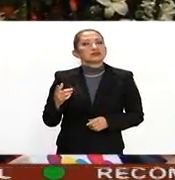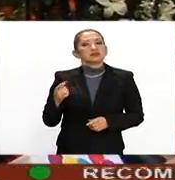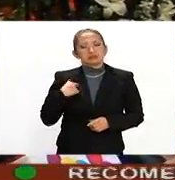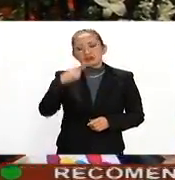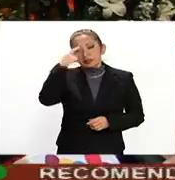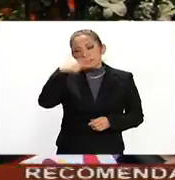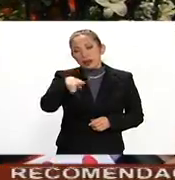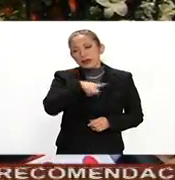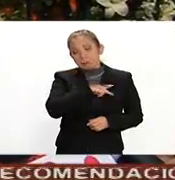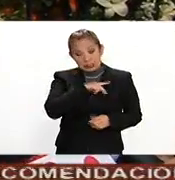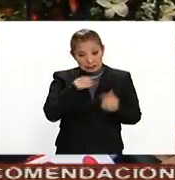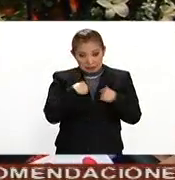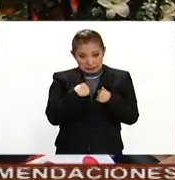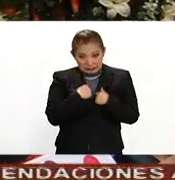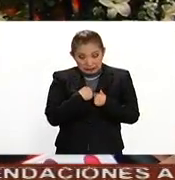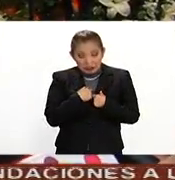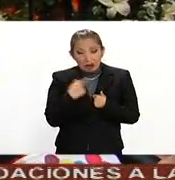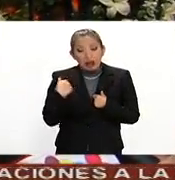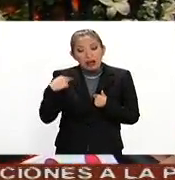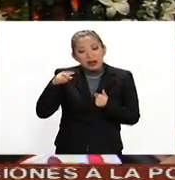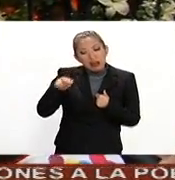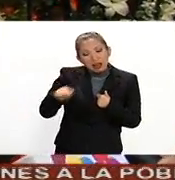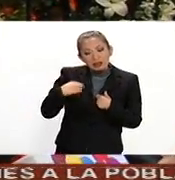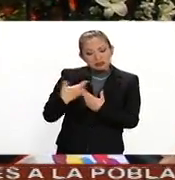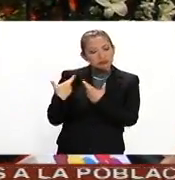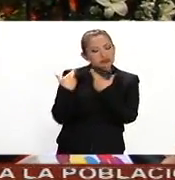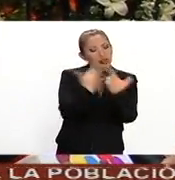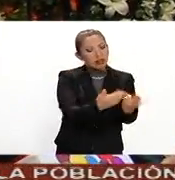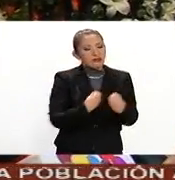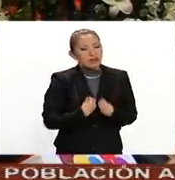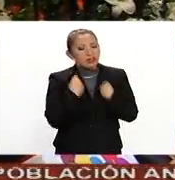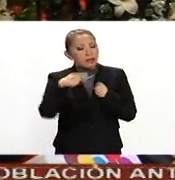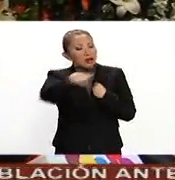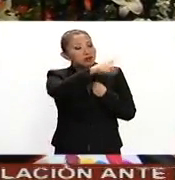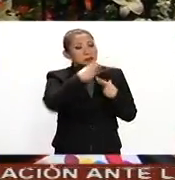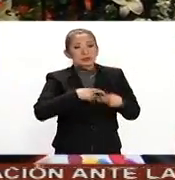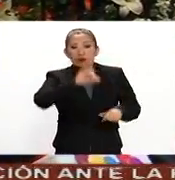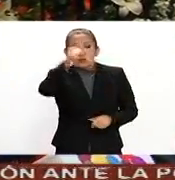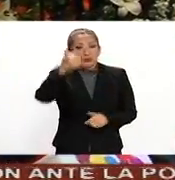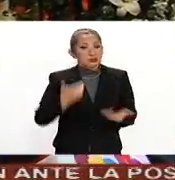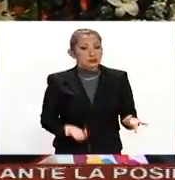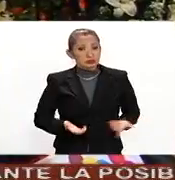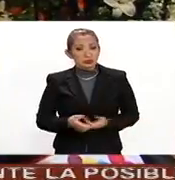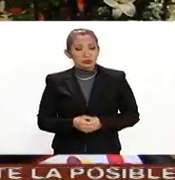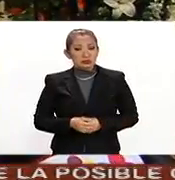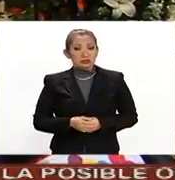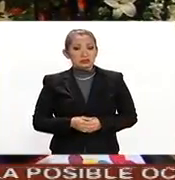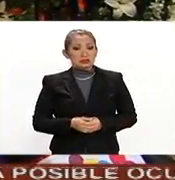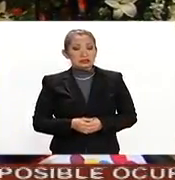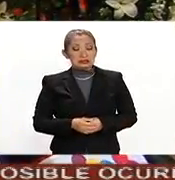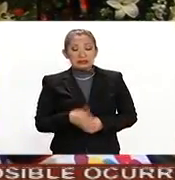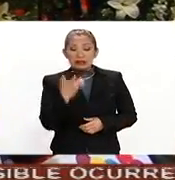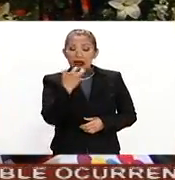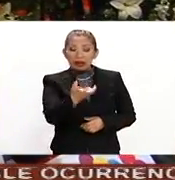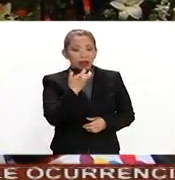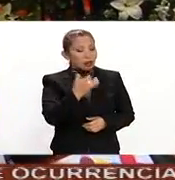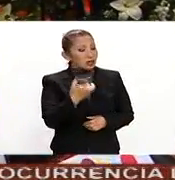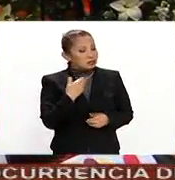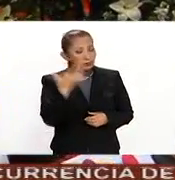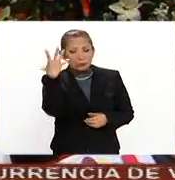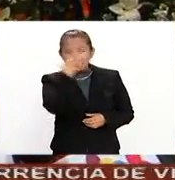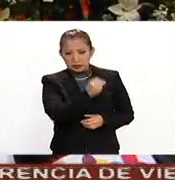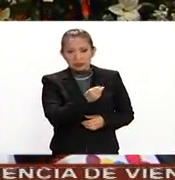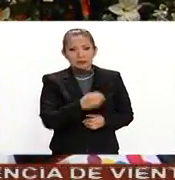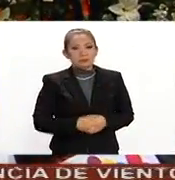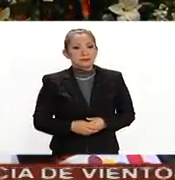para mí, él ofrendó su vida por sus semejantes y eso es una cosa muy